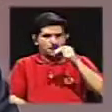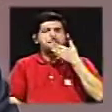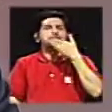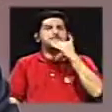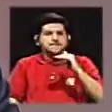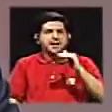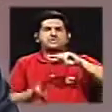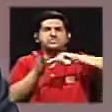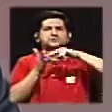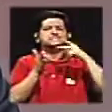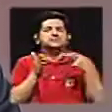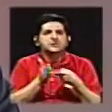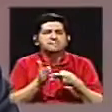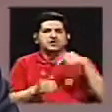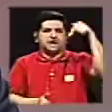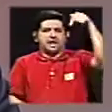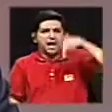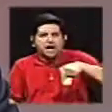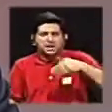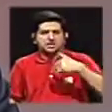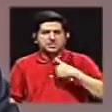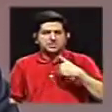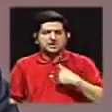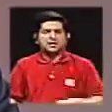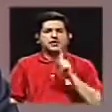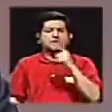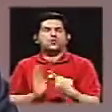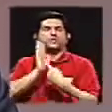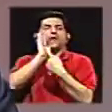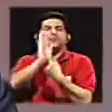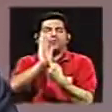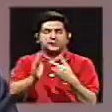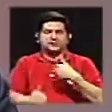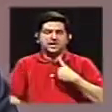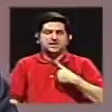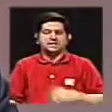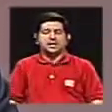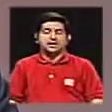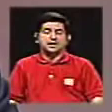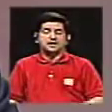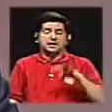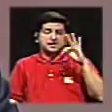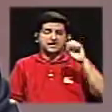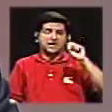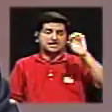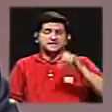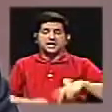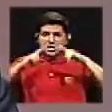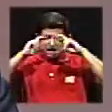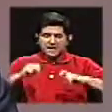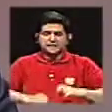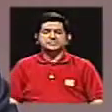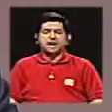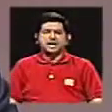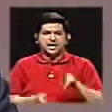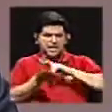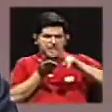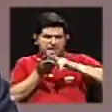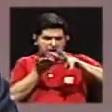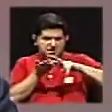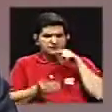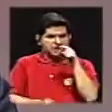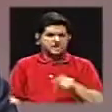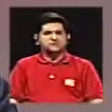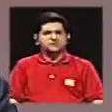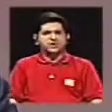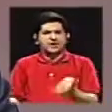sería si aquí hay una demostración que le toca al tribunal juzgar de que Liberación Nacional ha incurrido en